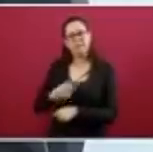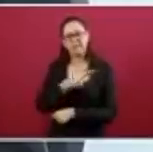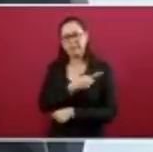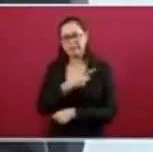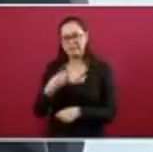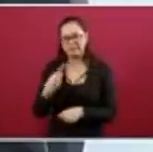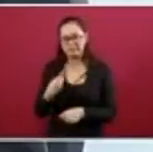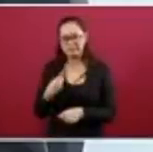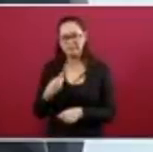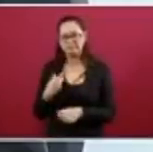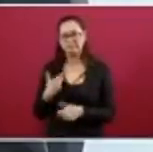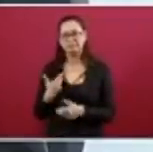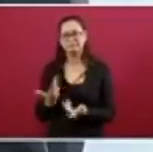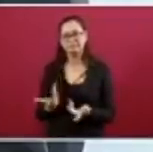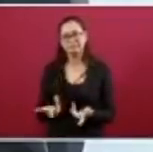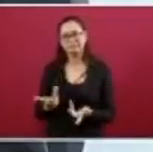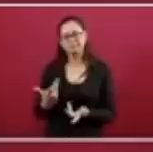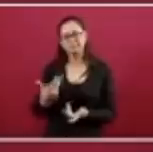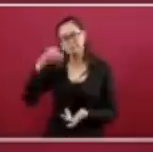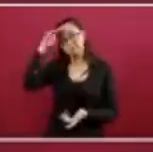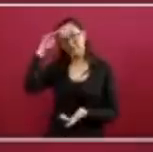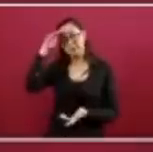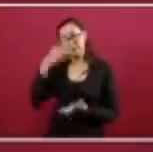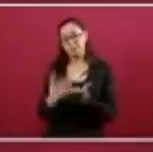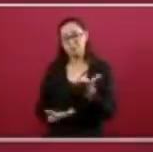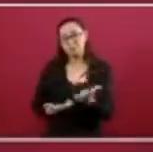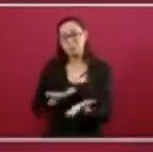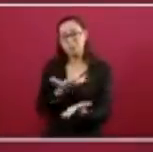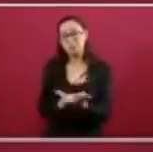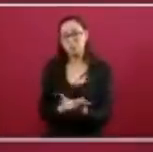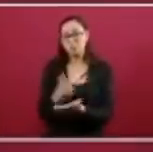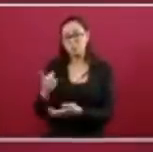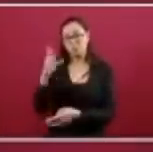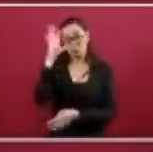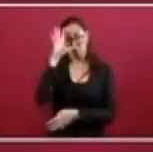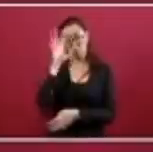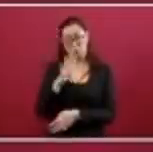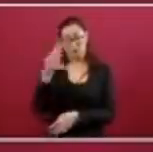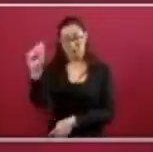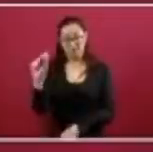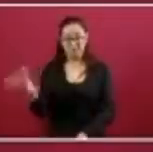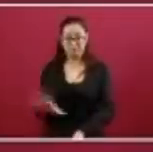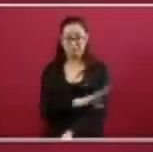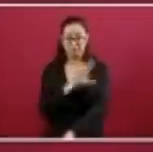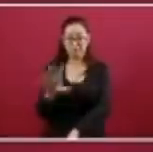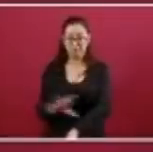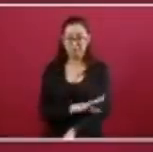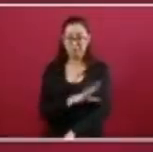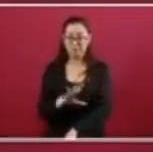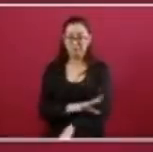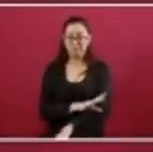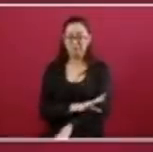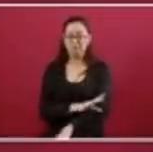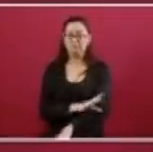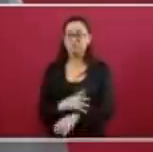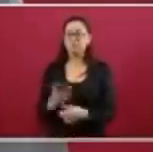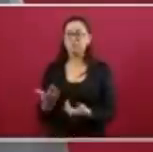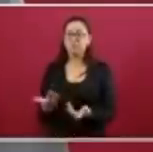planta termoeléctrica de Morelos no va a contaminar.